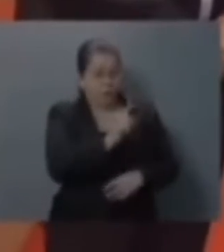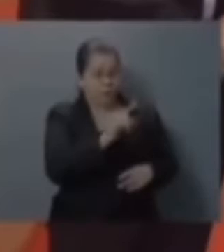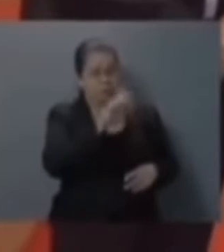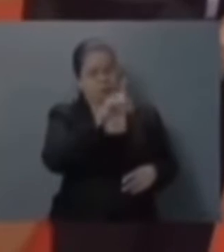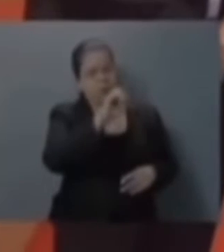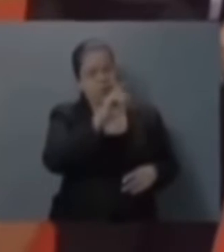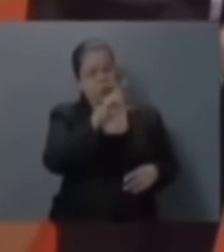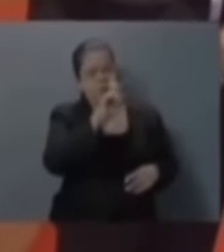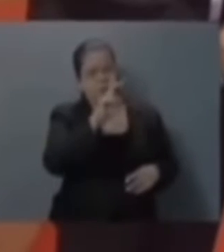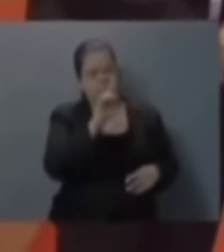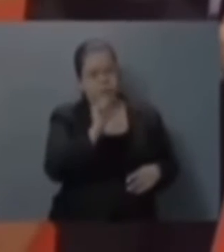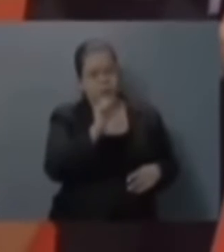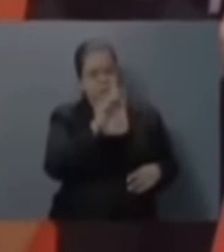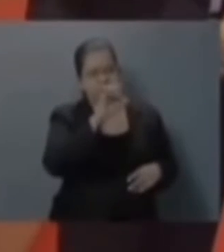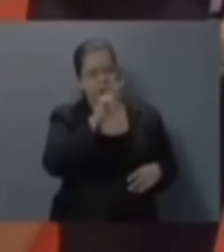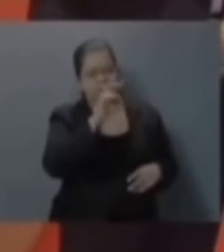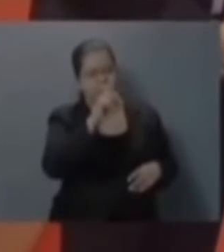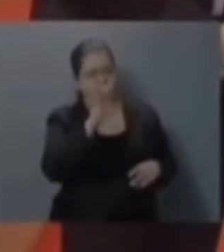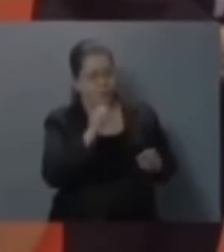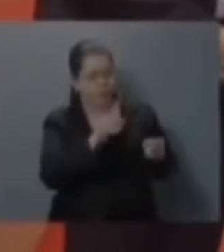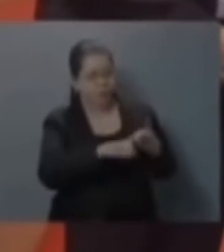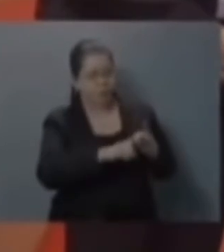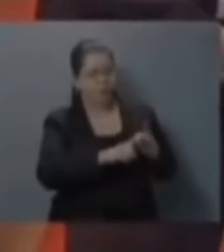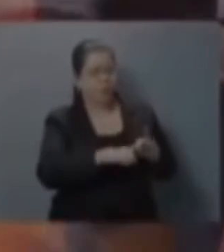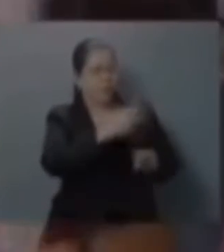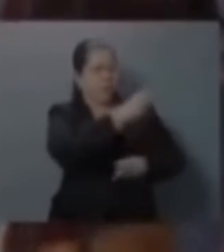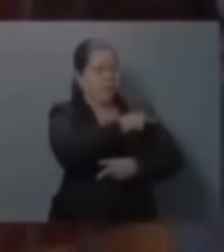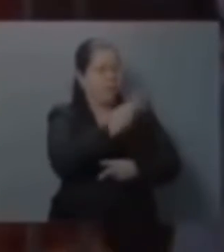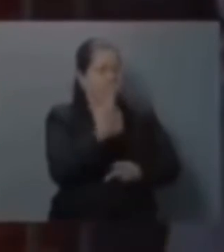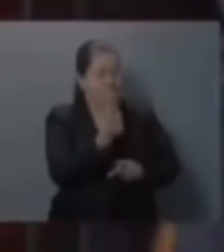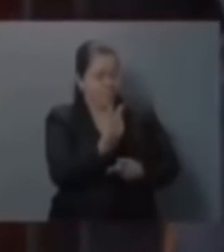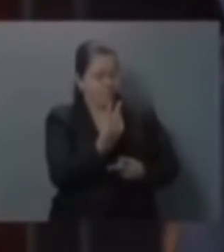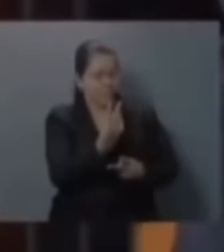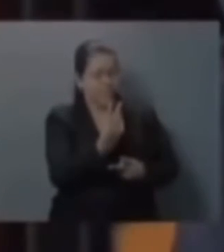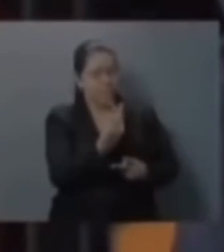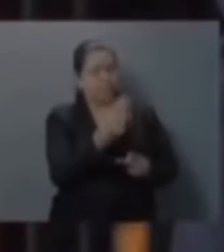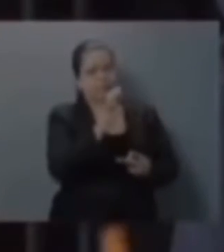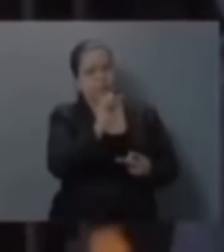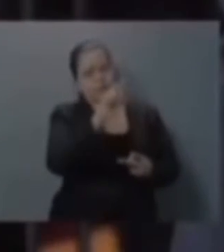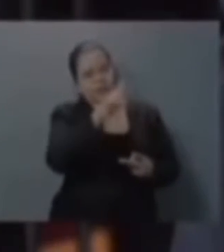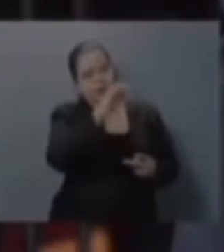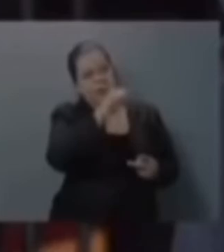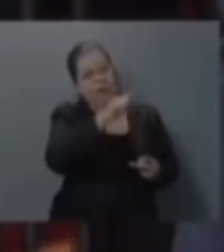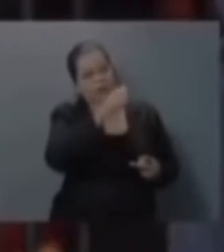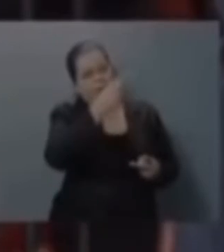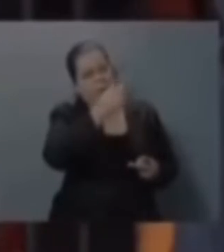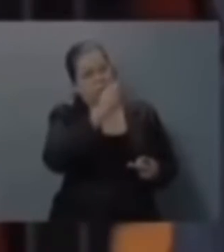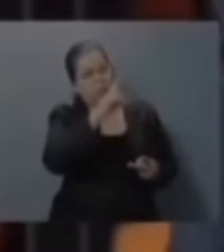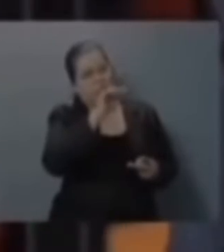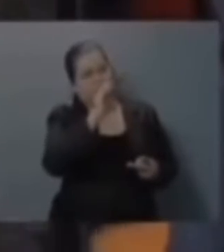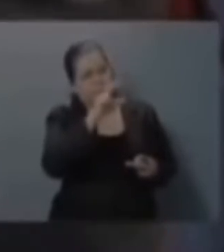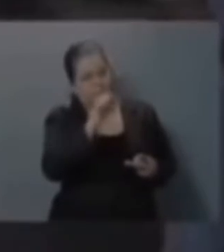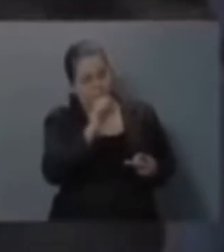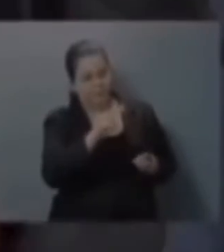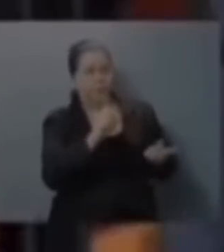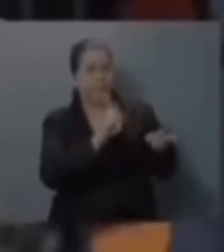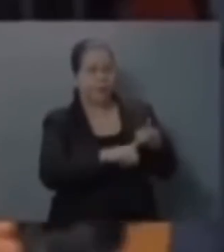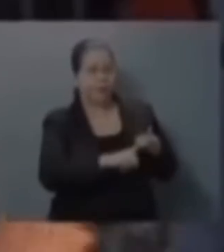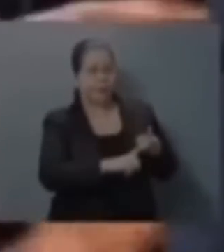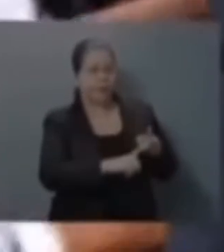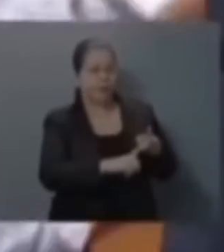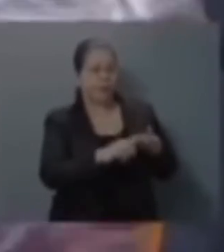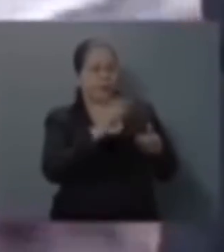Joana Fuentes de Orantes, diputado vocal 2 Carlos Germán Brook Cornejo,